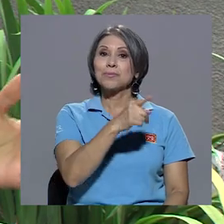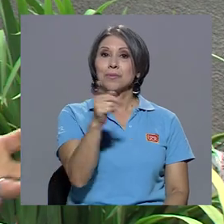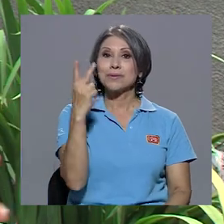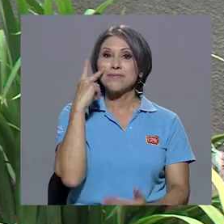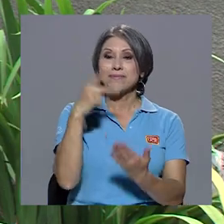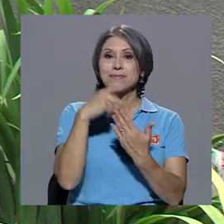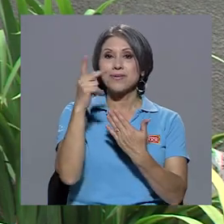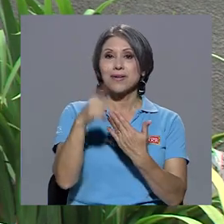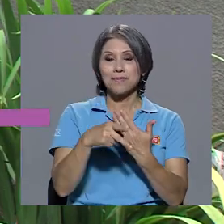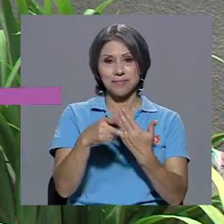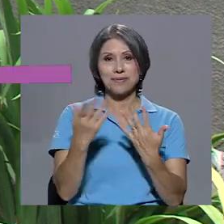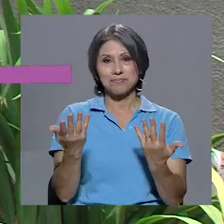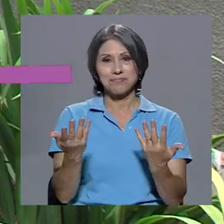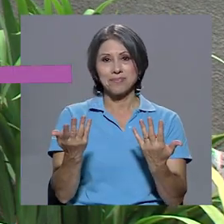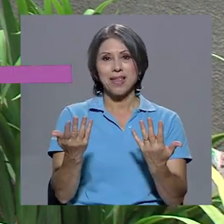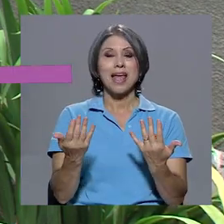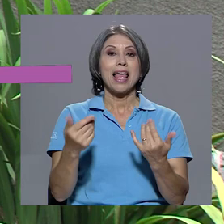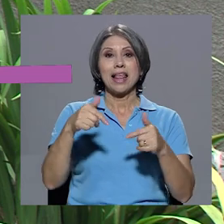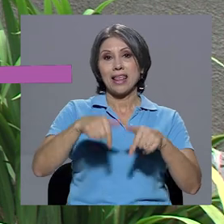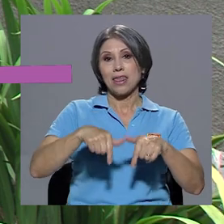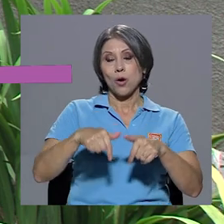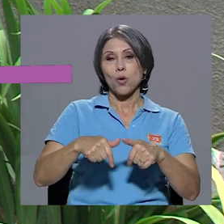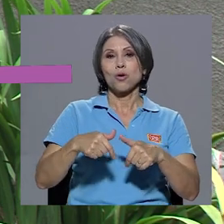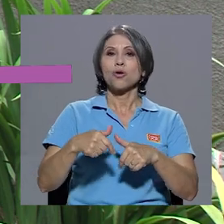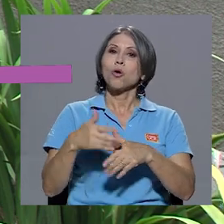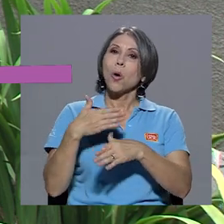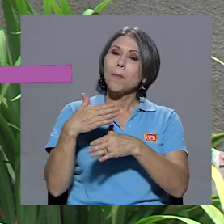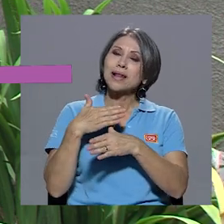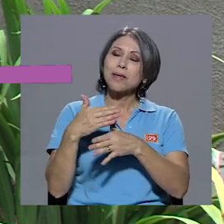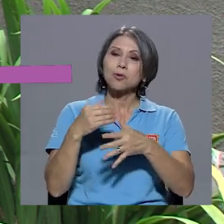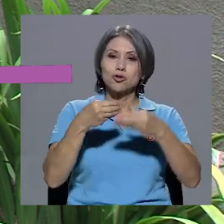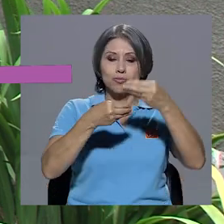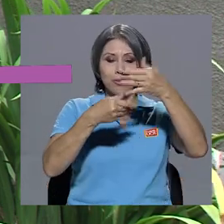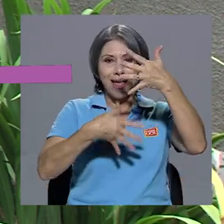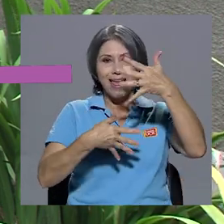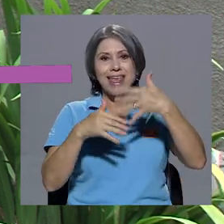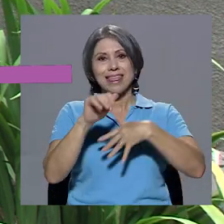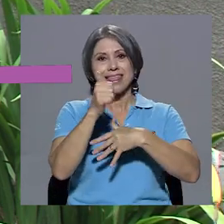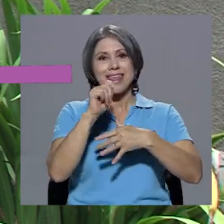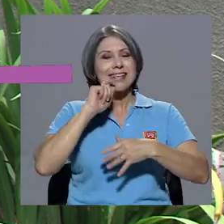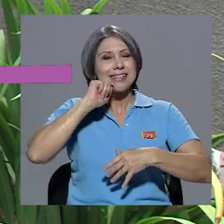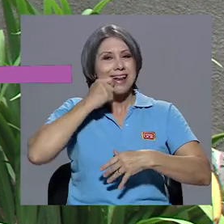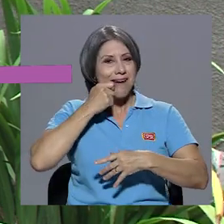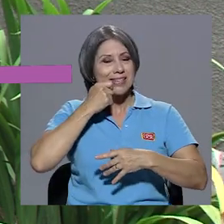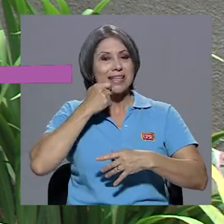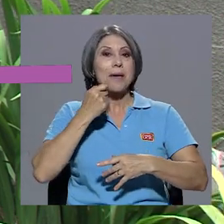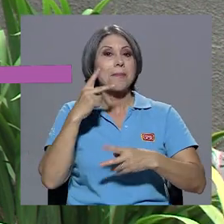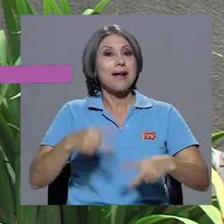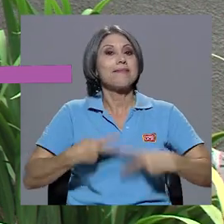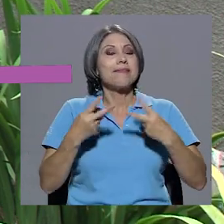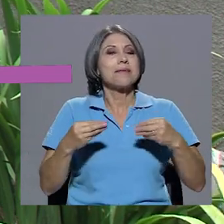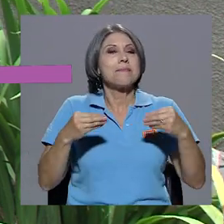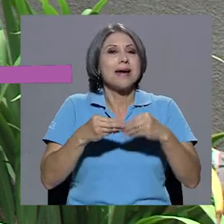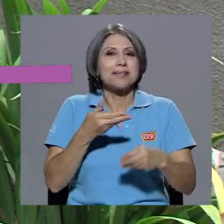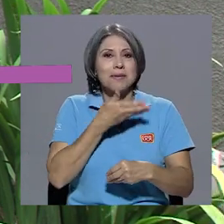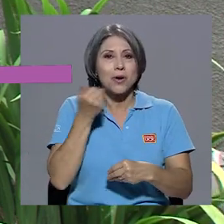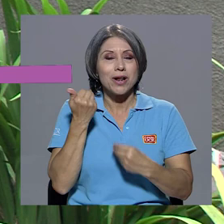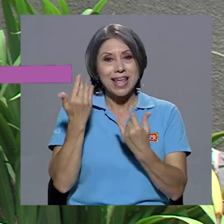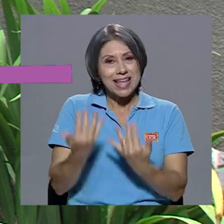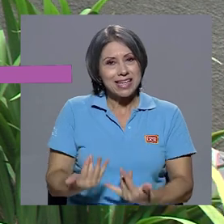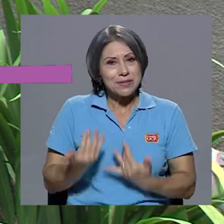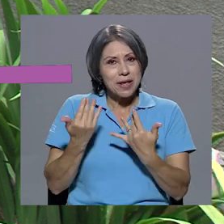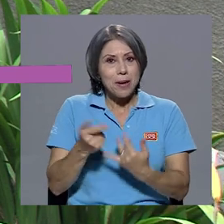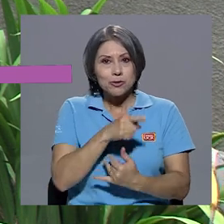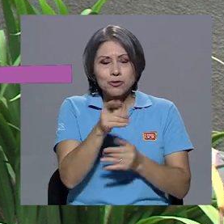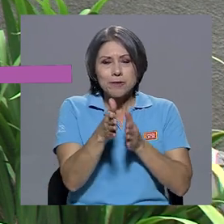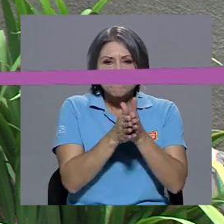Gracias por su compañía en este espacio de programa. El día de hoy compartimos las 10 claves para vivir más y mejor y esperamos